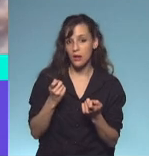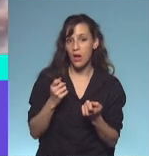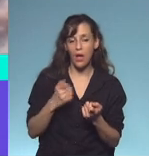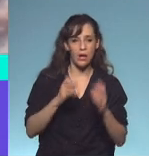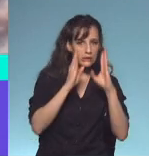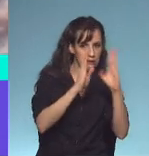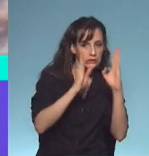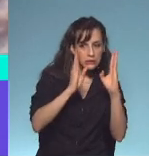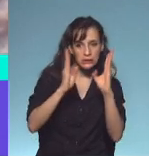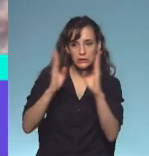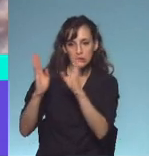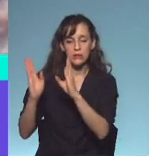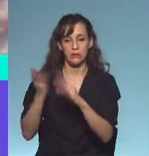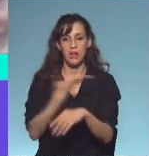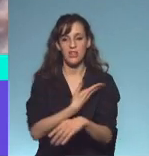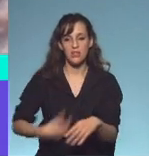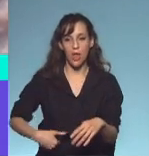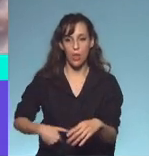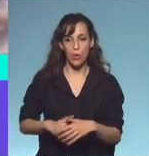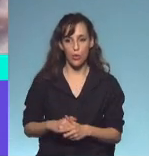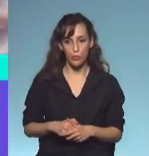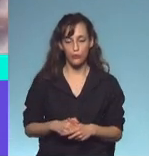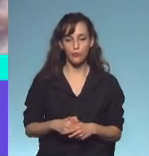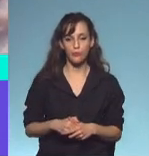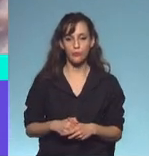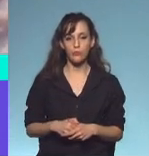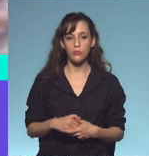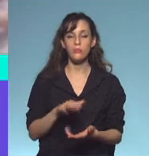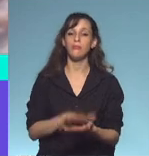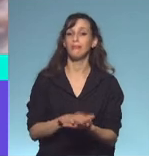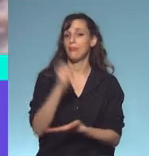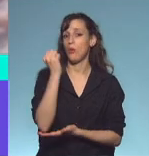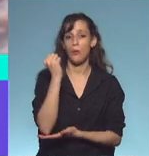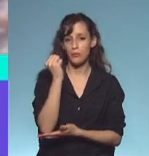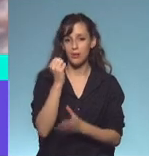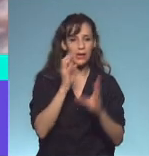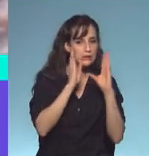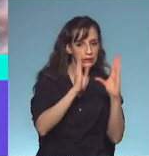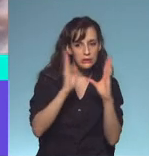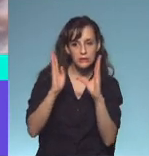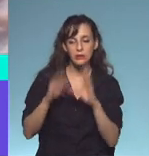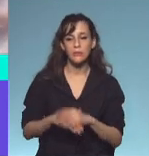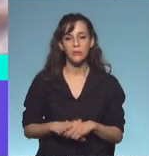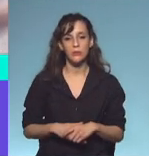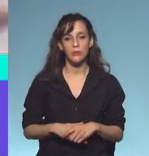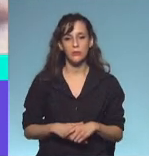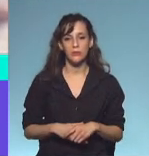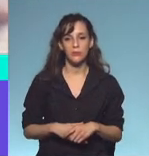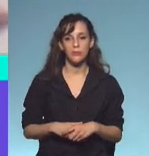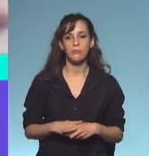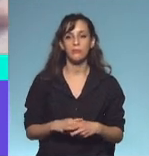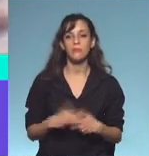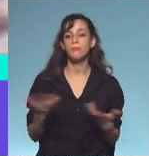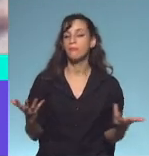que un Estado muy presente se necesita hoy en la economía frente a la situación que está dejando la pandemia? Y sí,